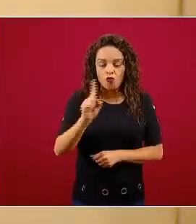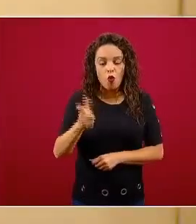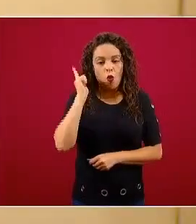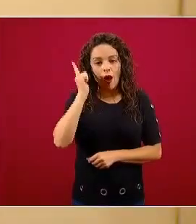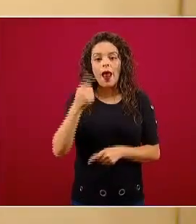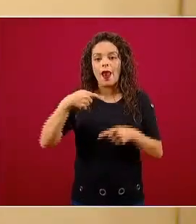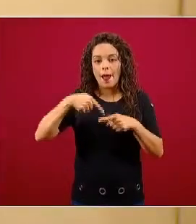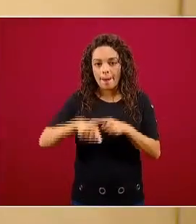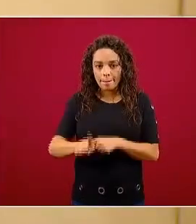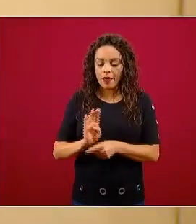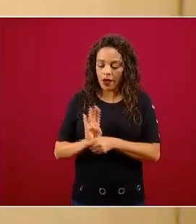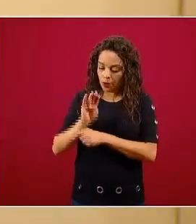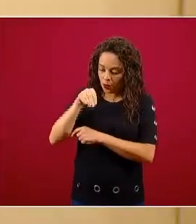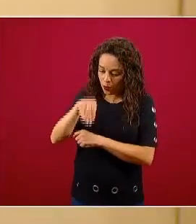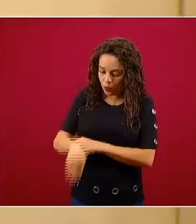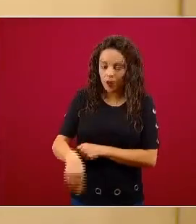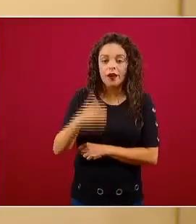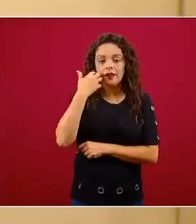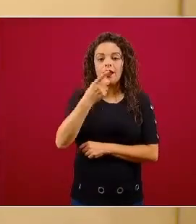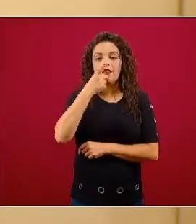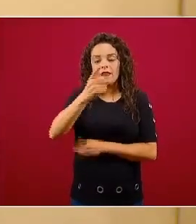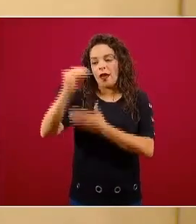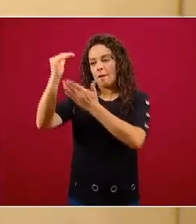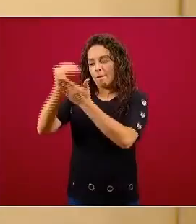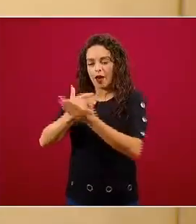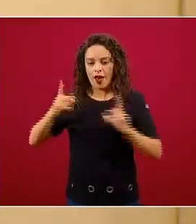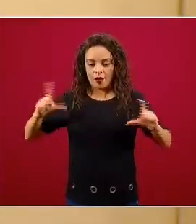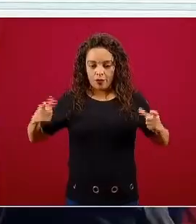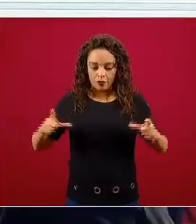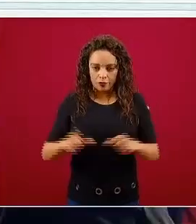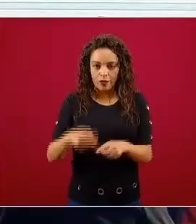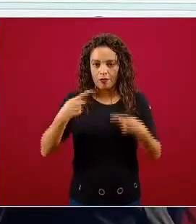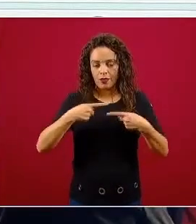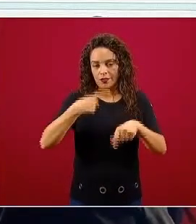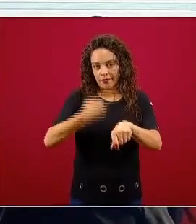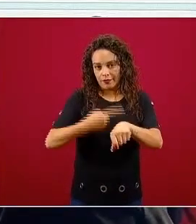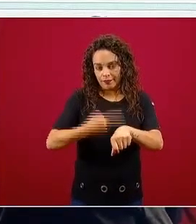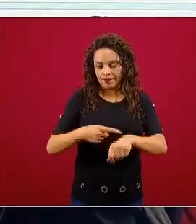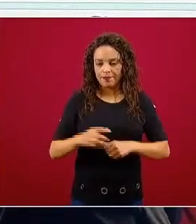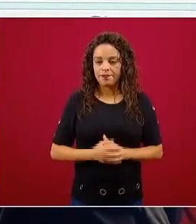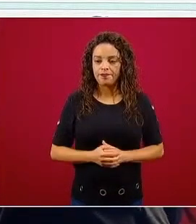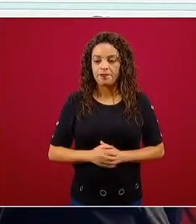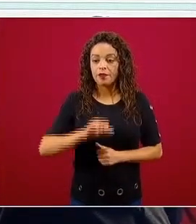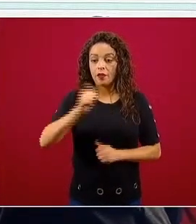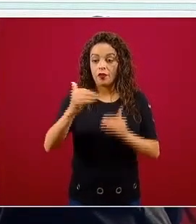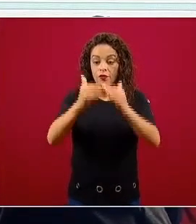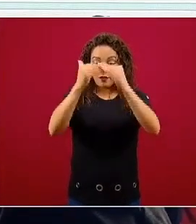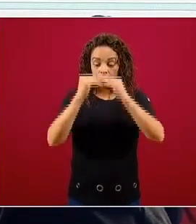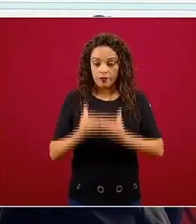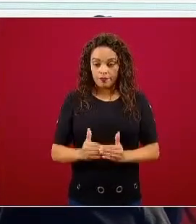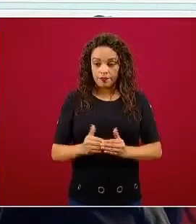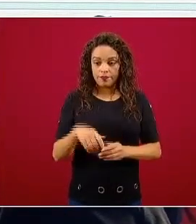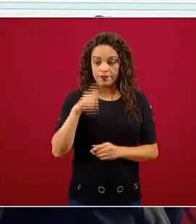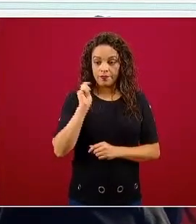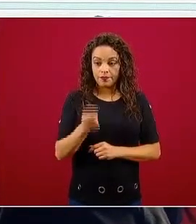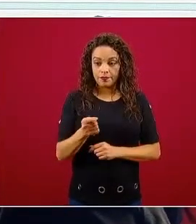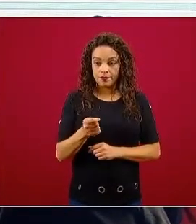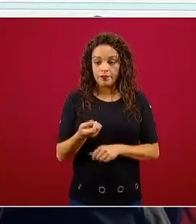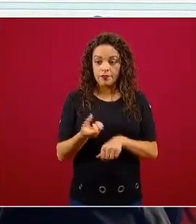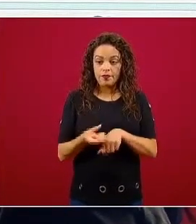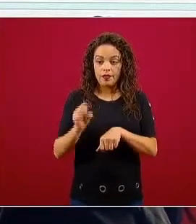tendencia descendente. Las defunciones, felizmente también desde la semana 20 y por lo